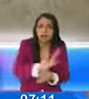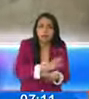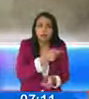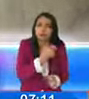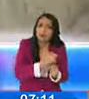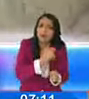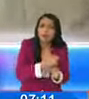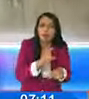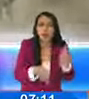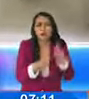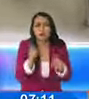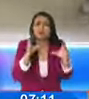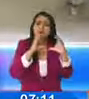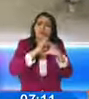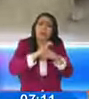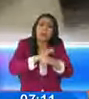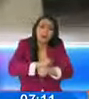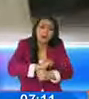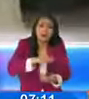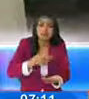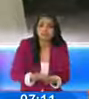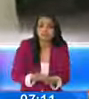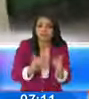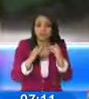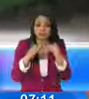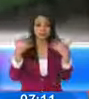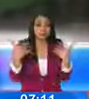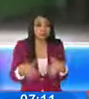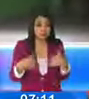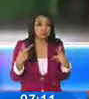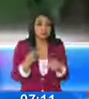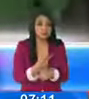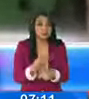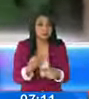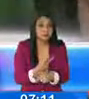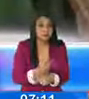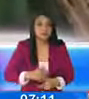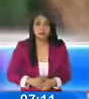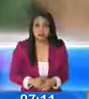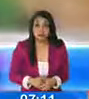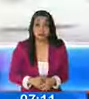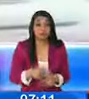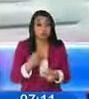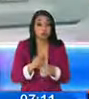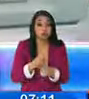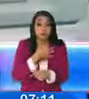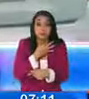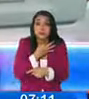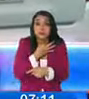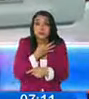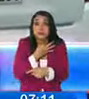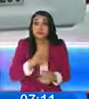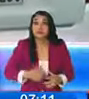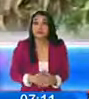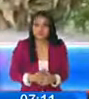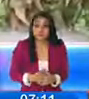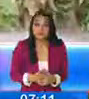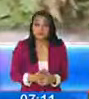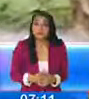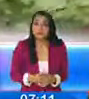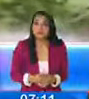a veces a la media de madrugada. Entonces esto ya nosotros estamos asustados. También se pudo conocer que